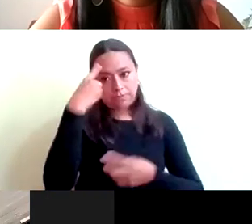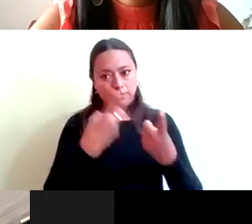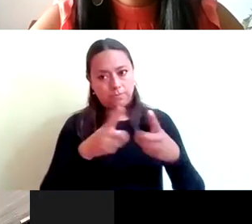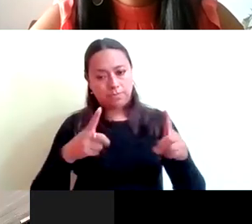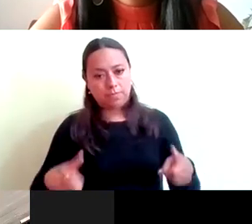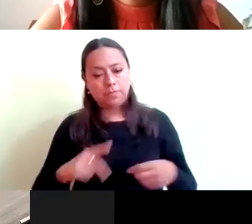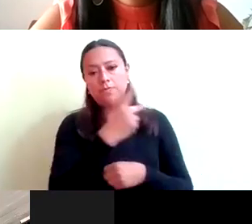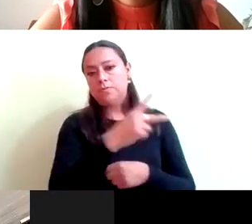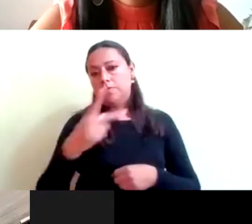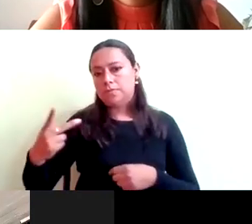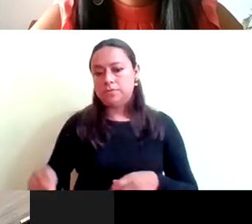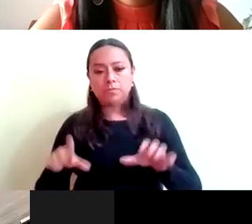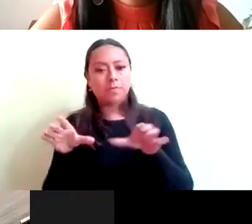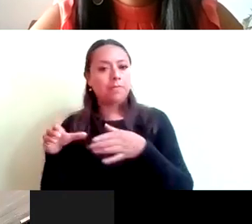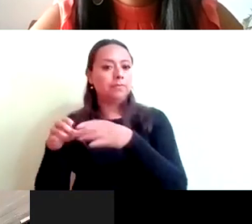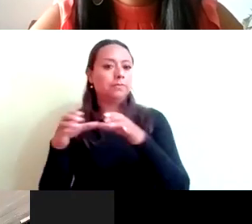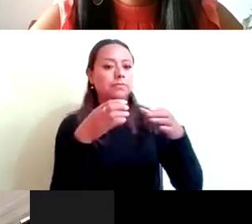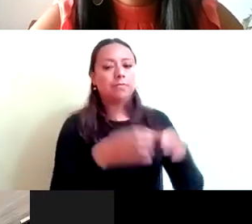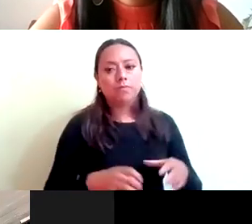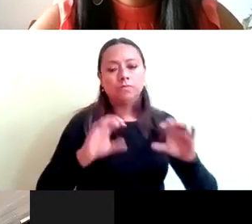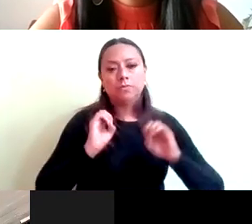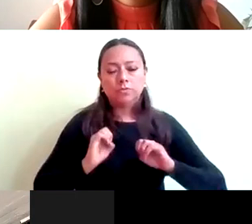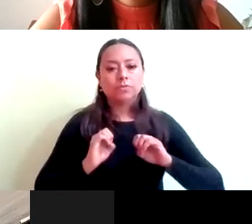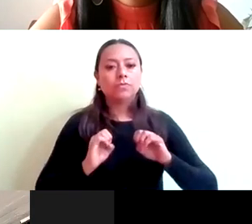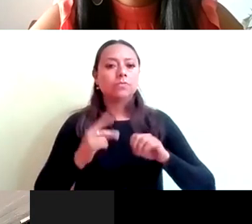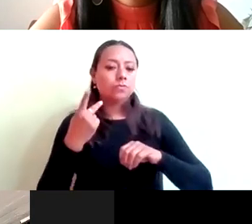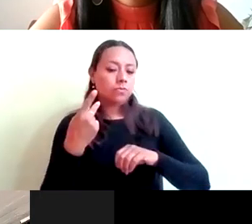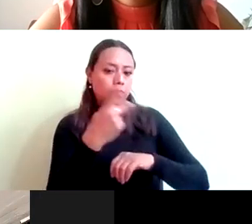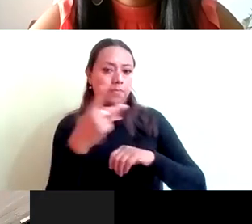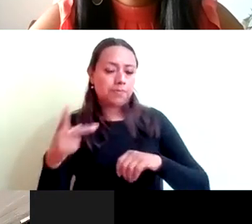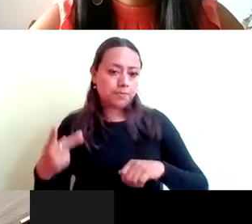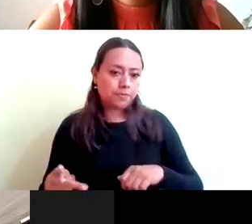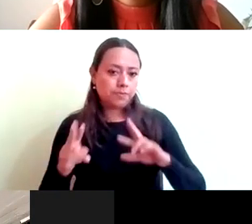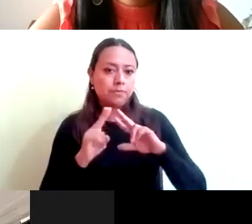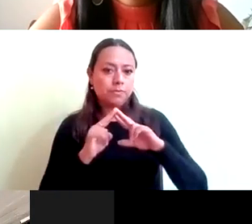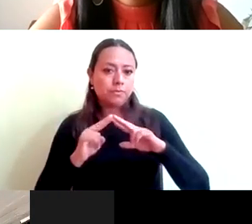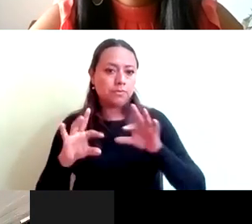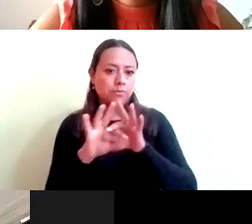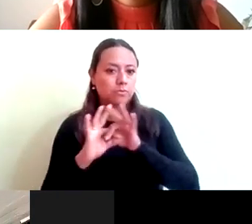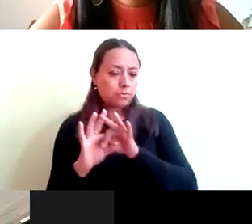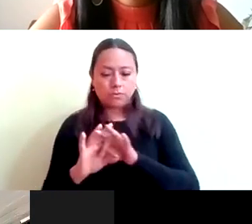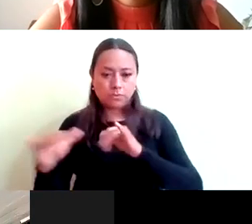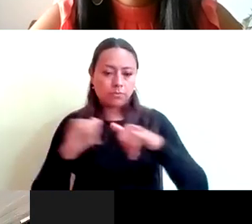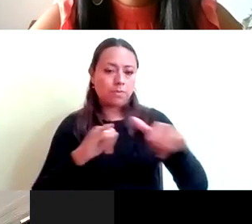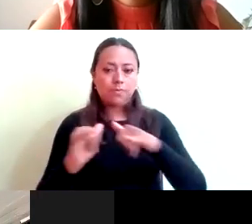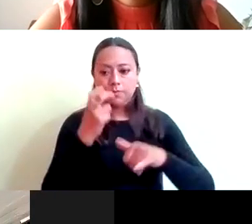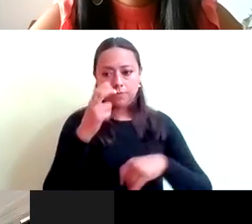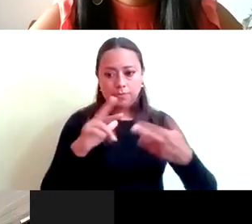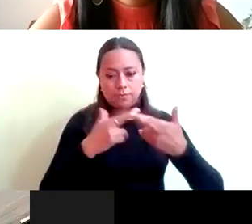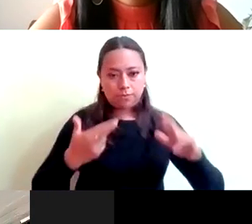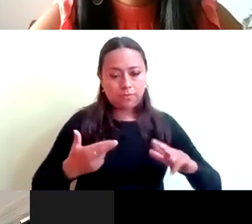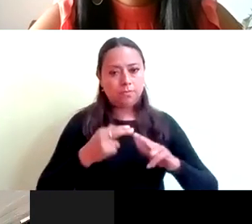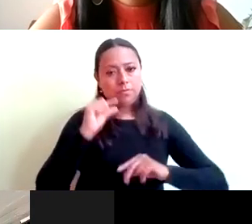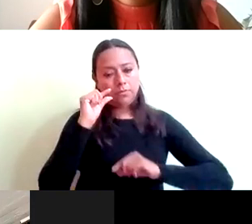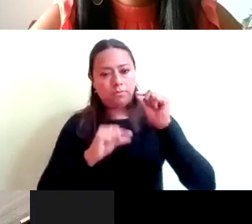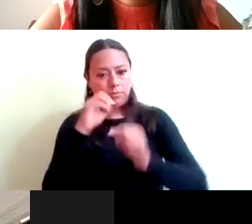sus comunidades y de sus unidades territoriales. Una relación que se tiene que ir